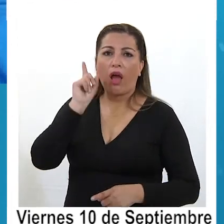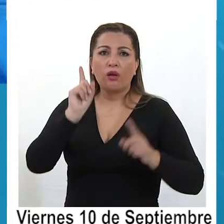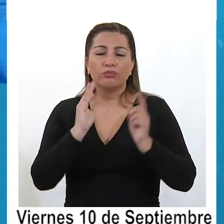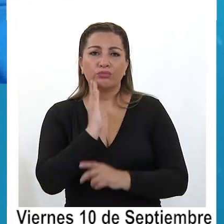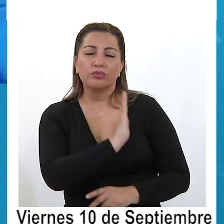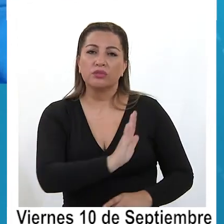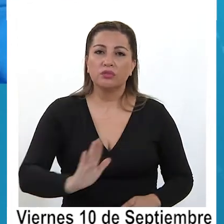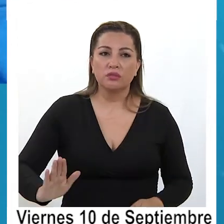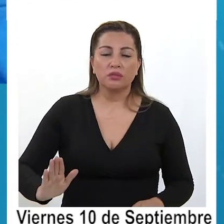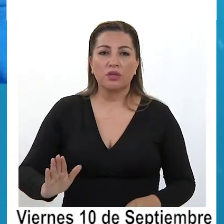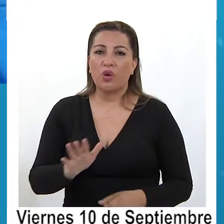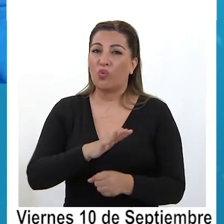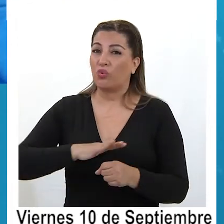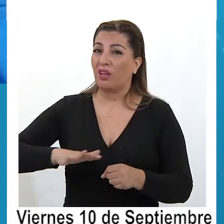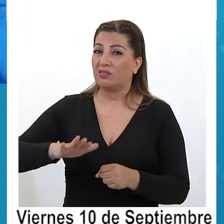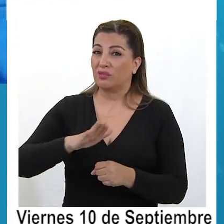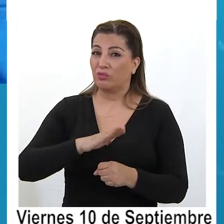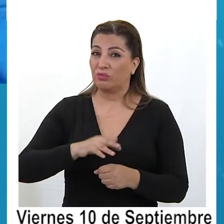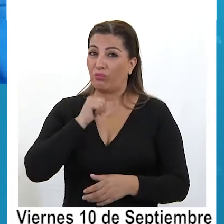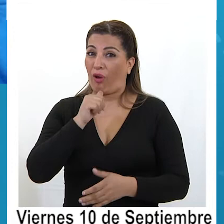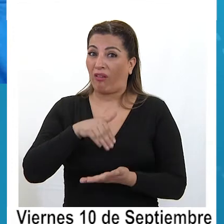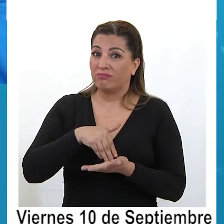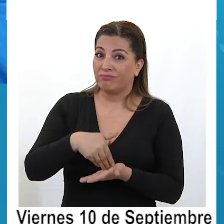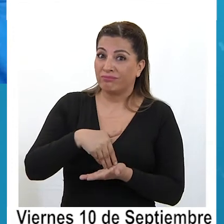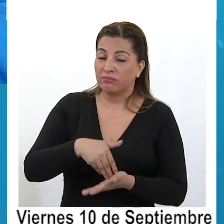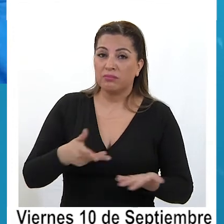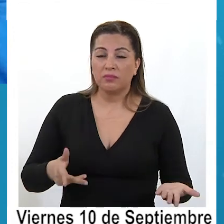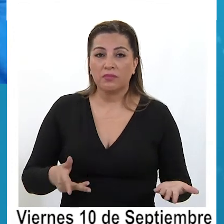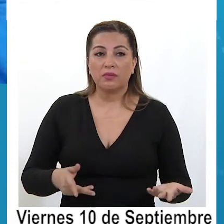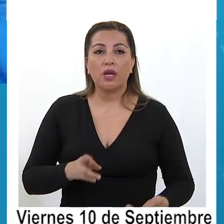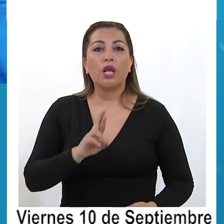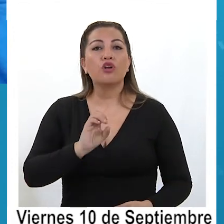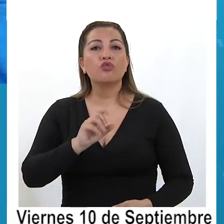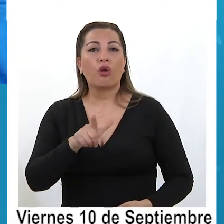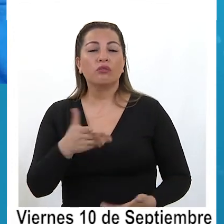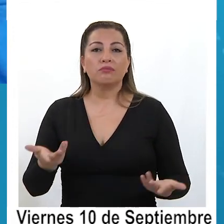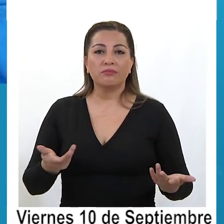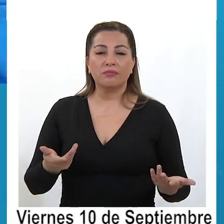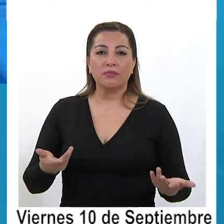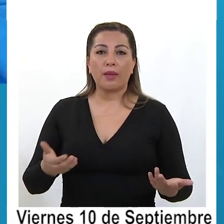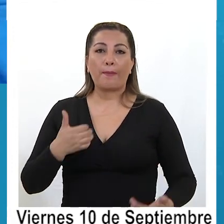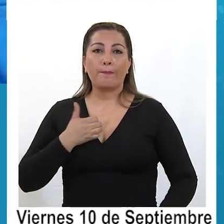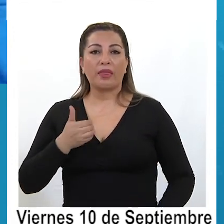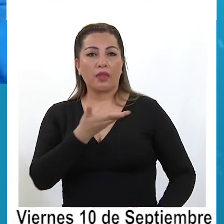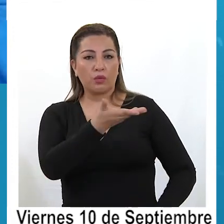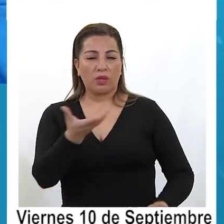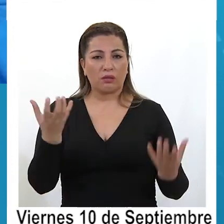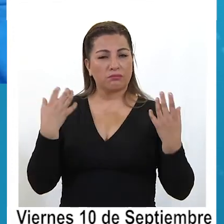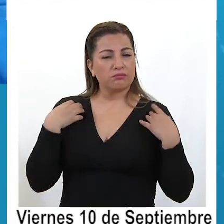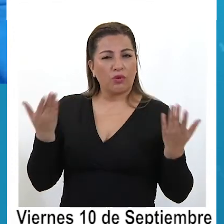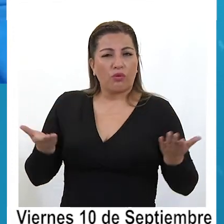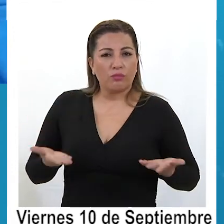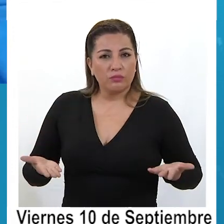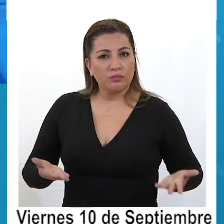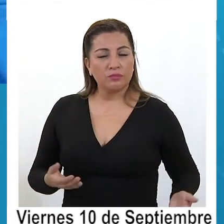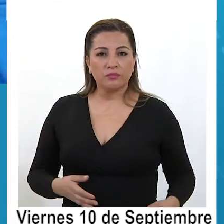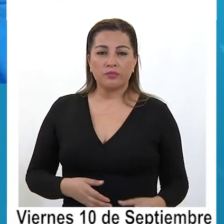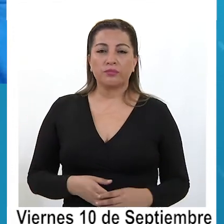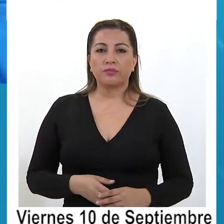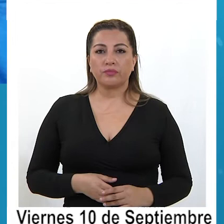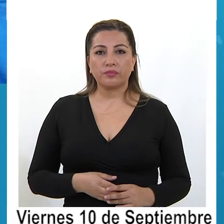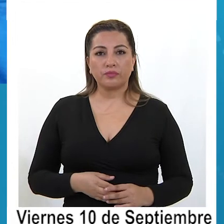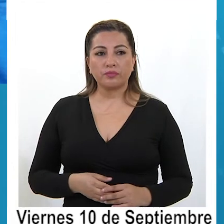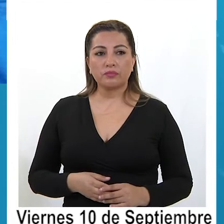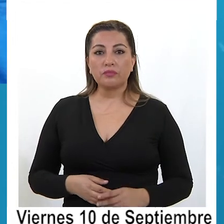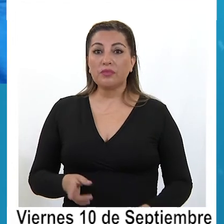niños están en una situación también muy compleja. ¿Cuál es el rol que cumple también la PDI en este caso? Para